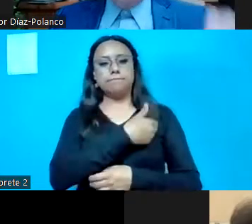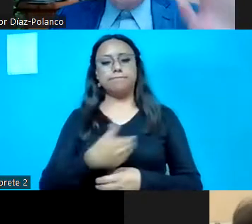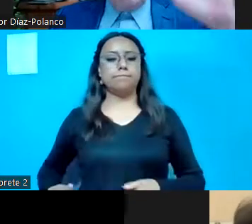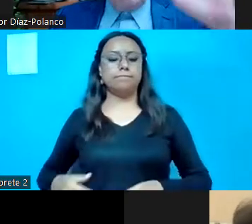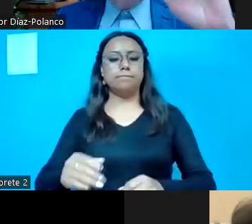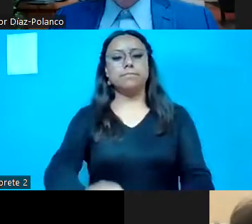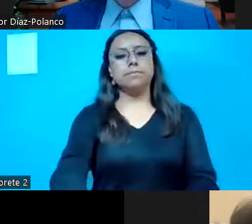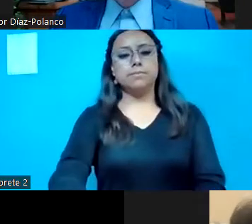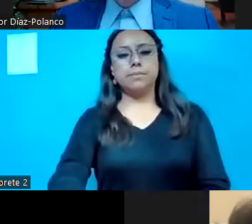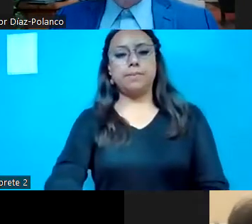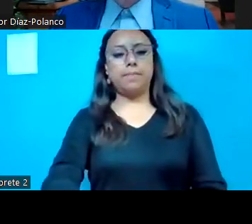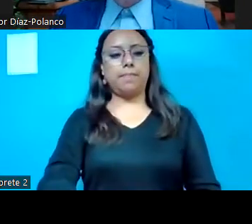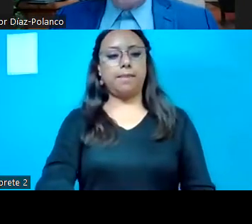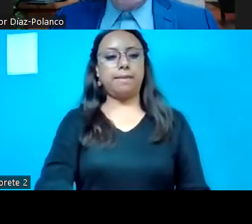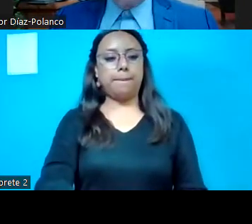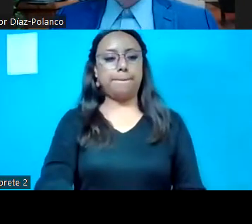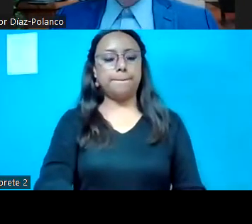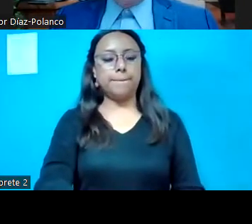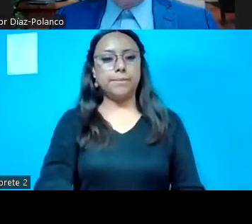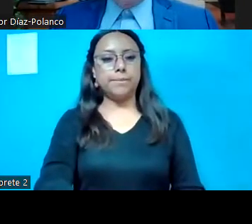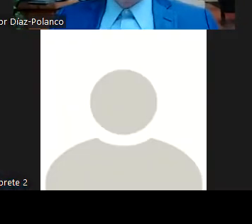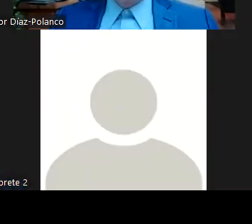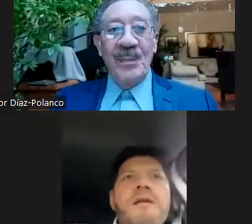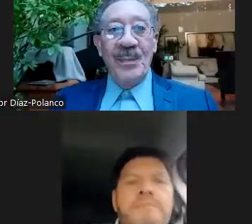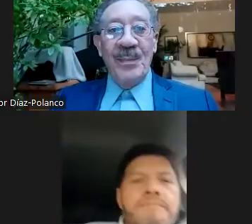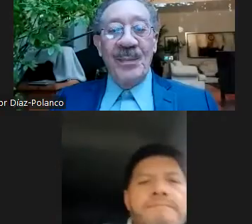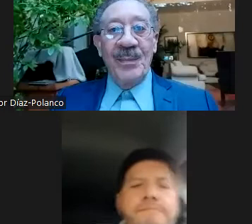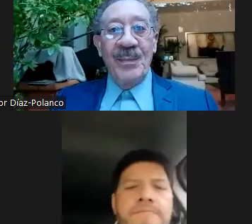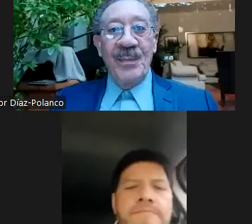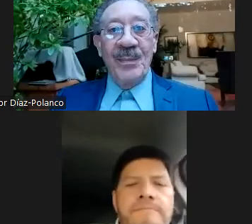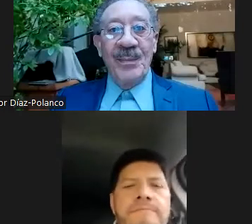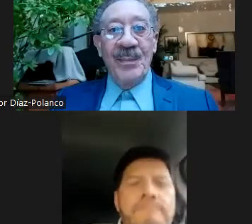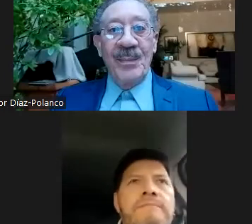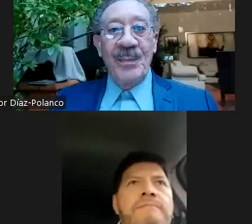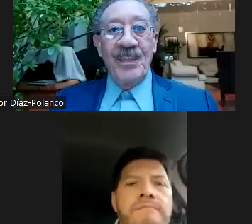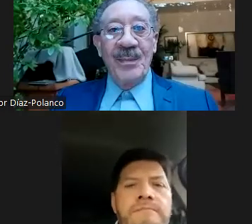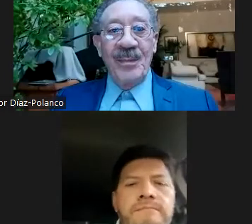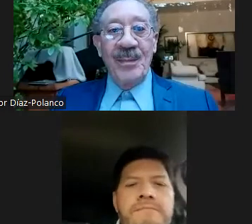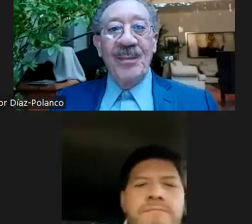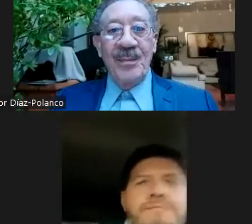Gracias. Gracias. Buenas tardes. Gracias. Buenas tardes. Gracias. Buenas tardes. Saludos.